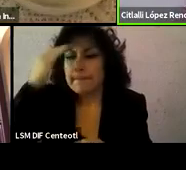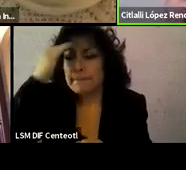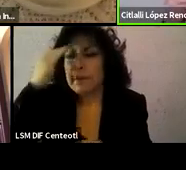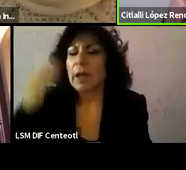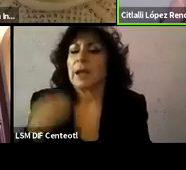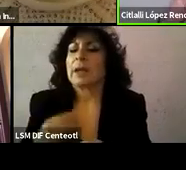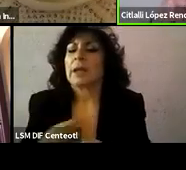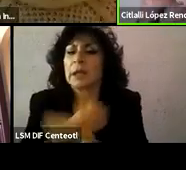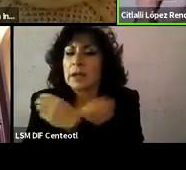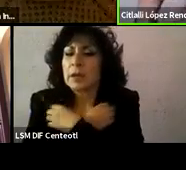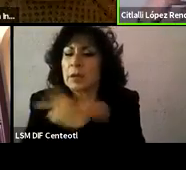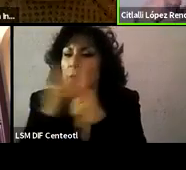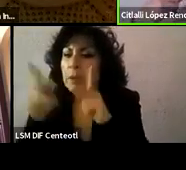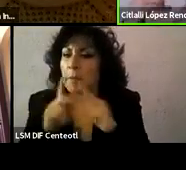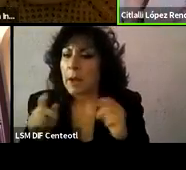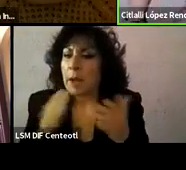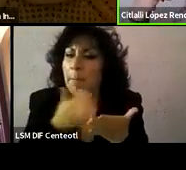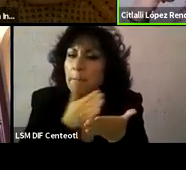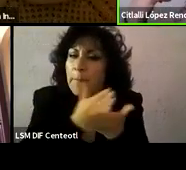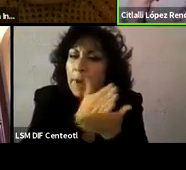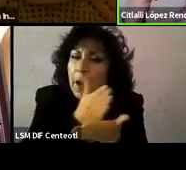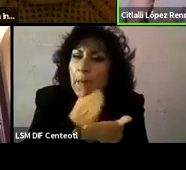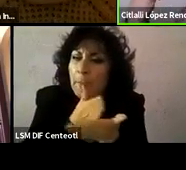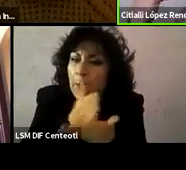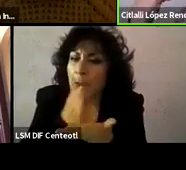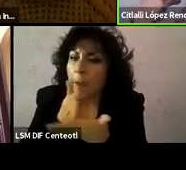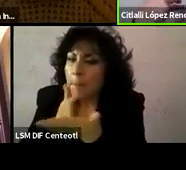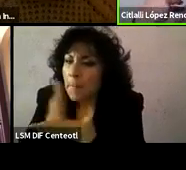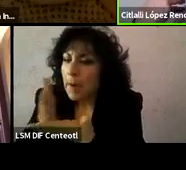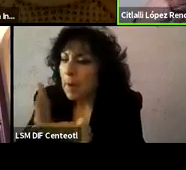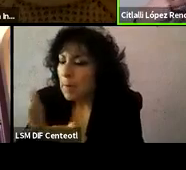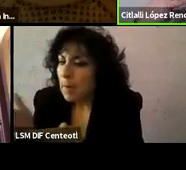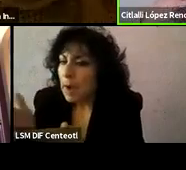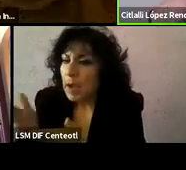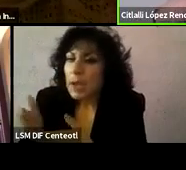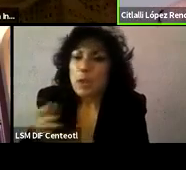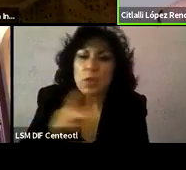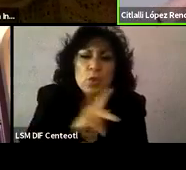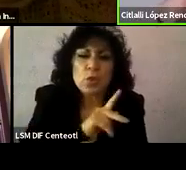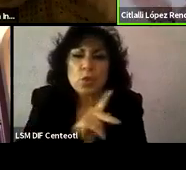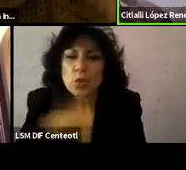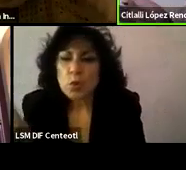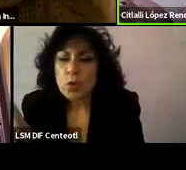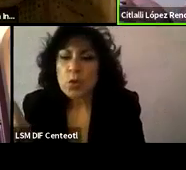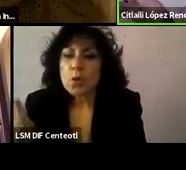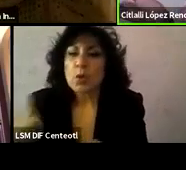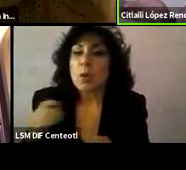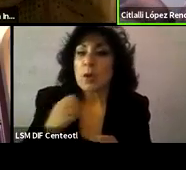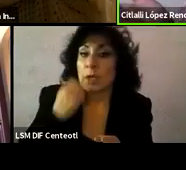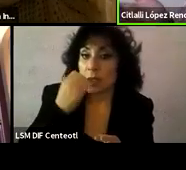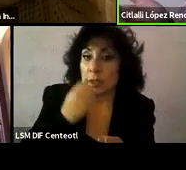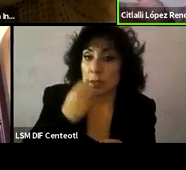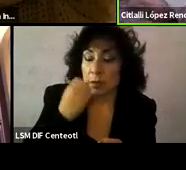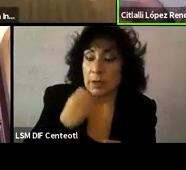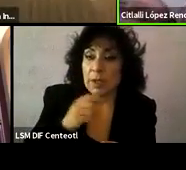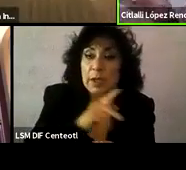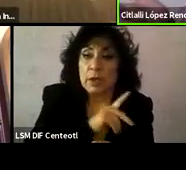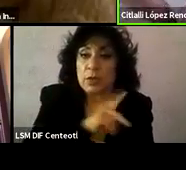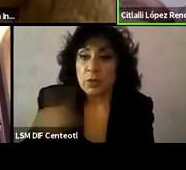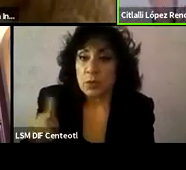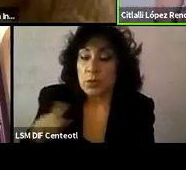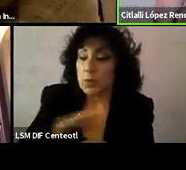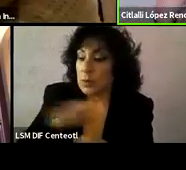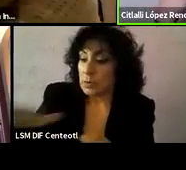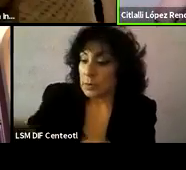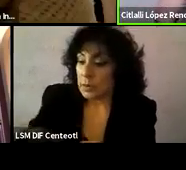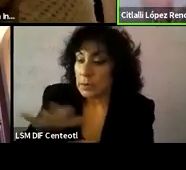atravesando todos los espacios de la escuela, de la comunidad, etcétera, ¿no? Y entonces claro, lo que está en el contenido, en el